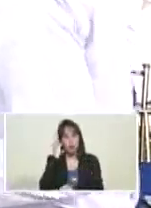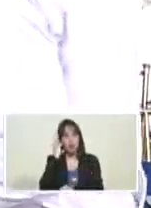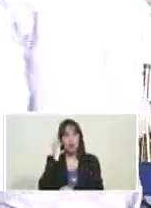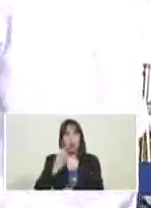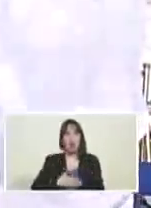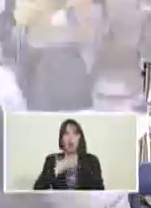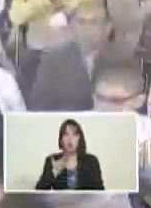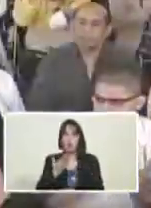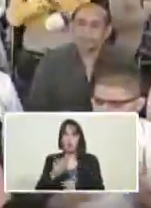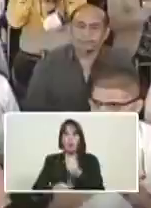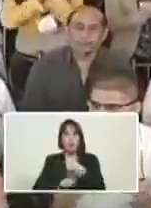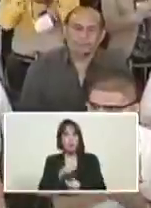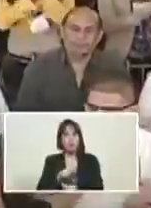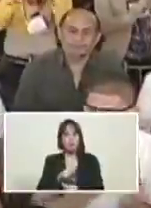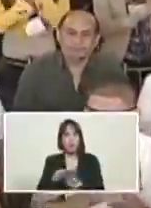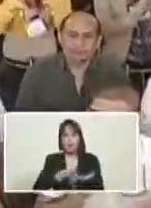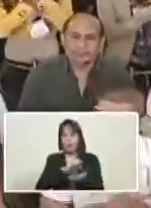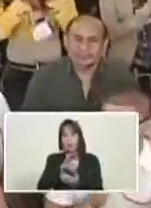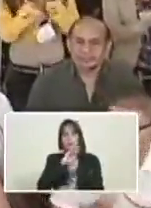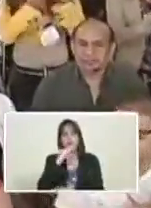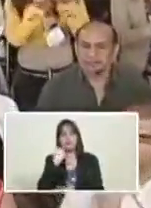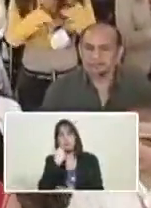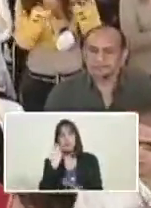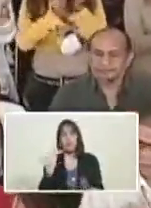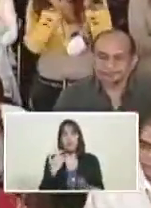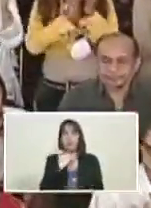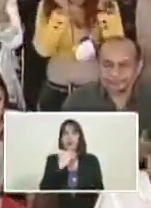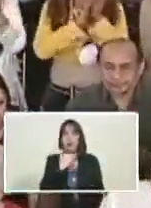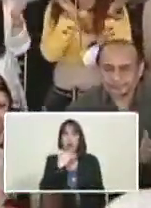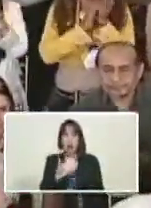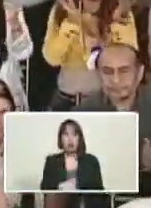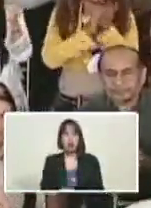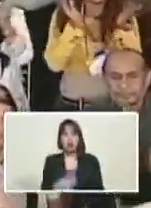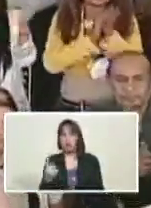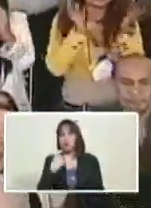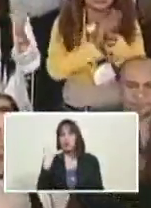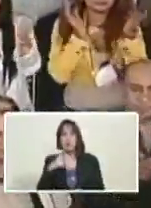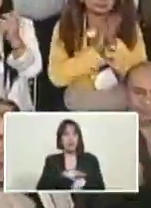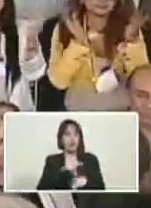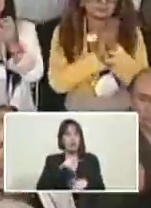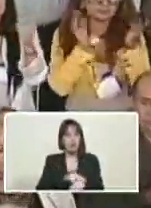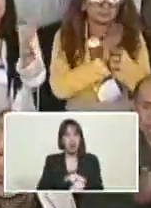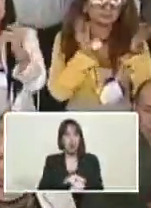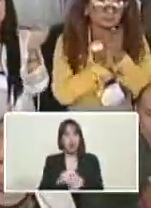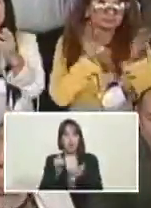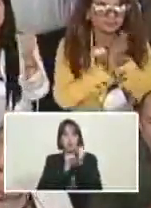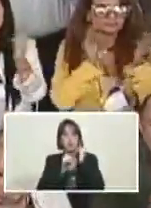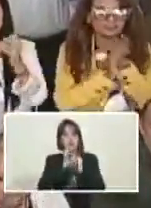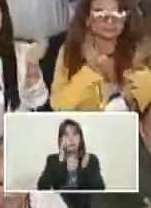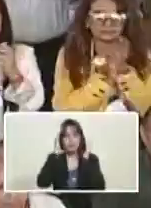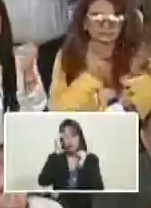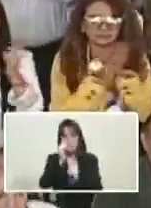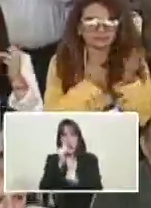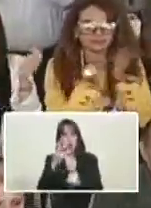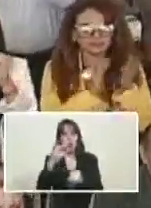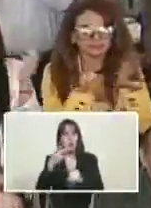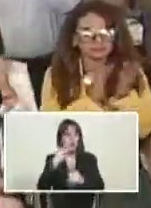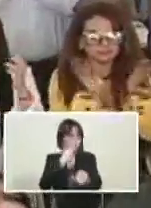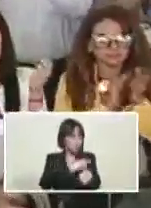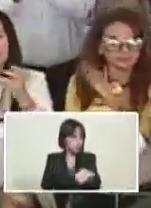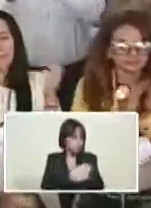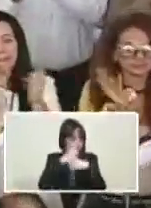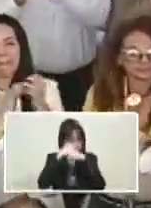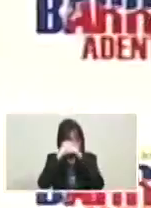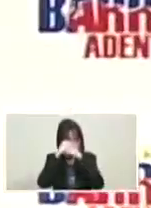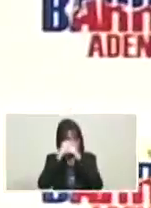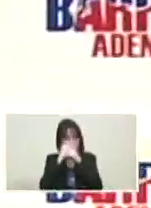tener alguna patología en general. No solamente de médico, sino como pediatra, como bioanalista, como